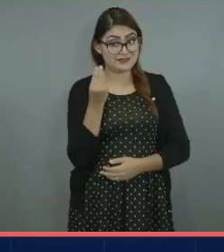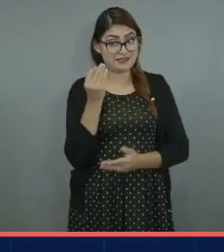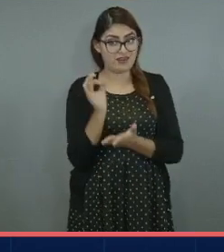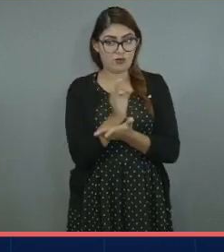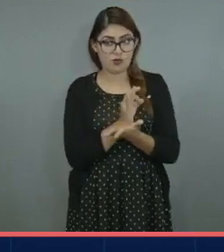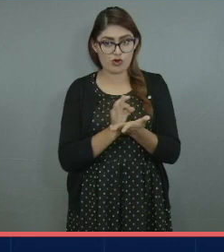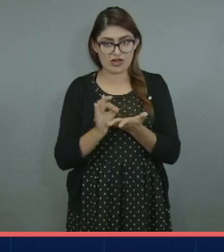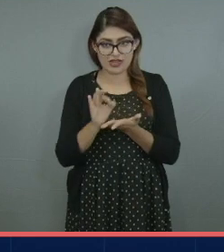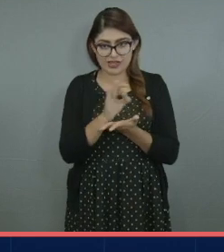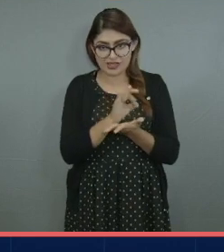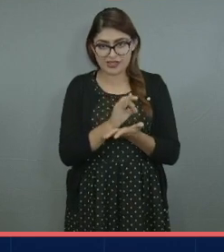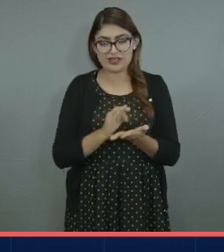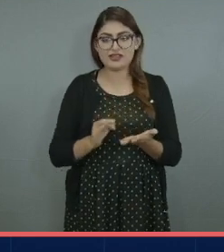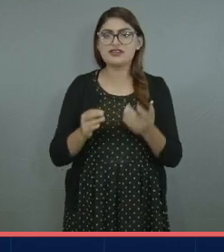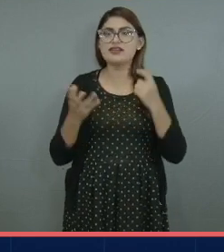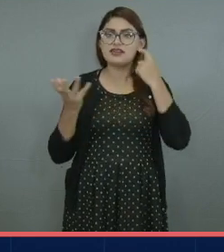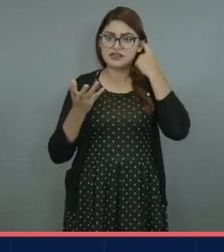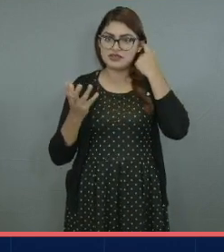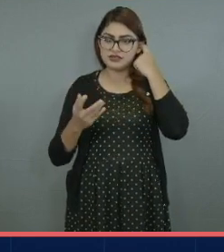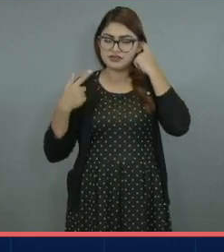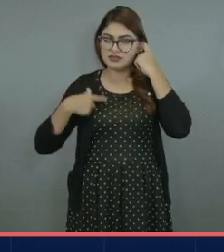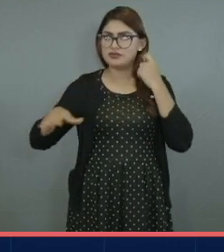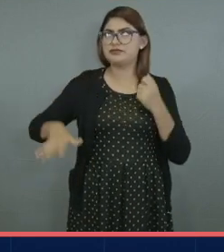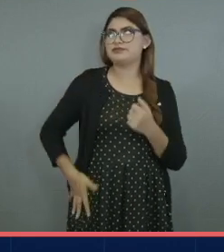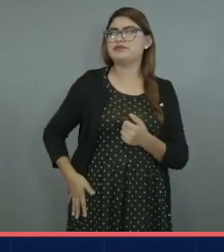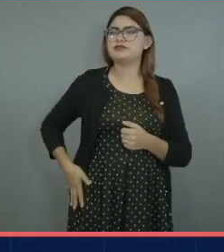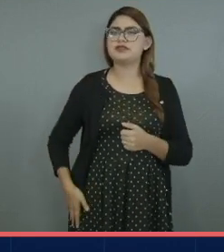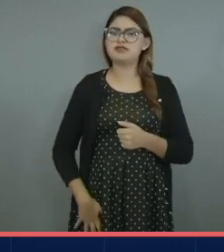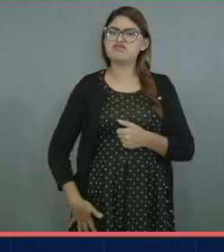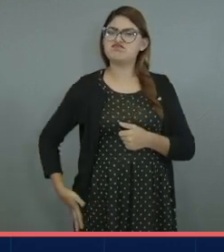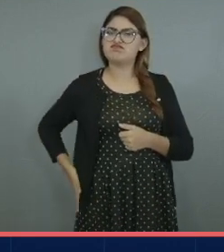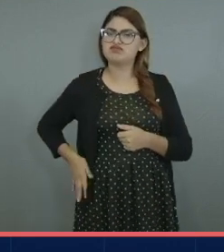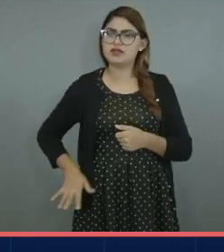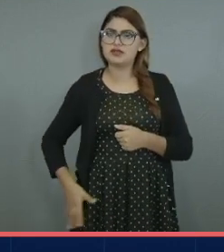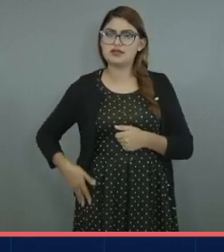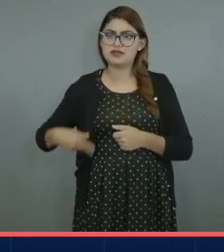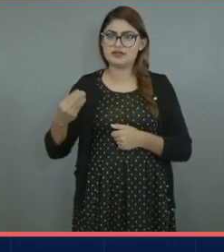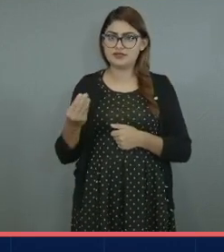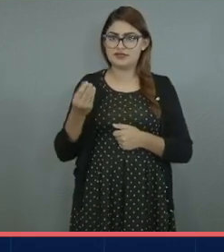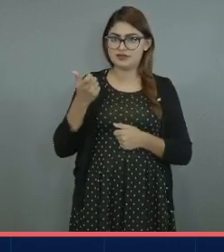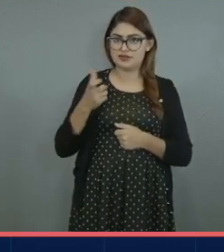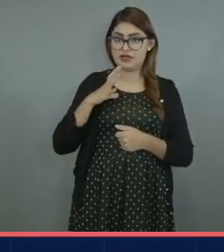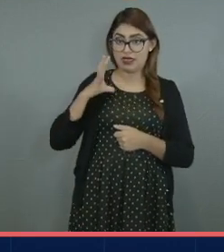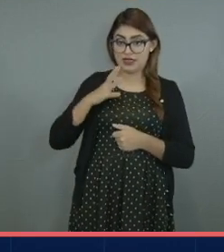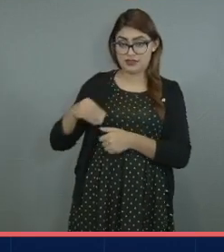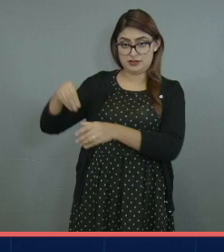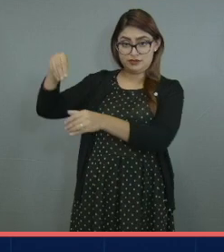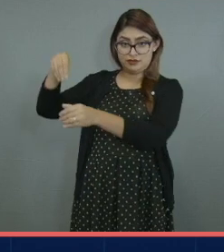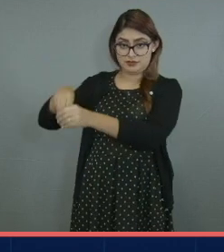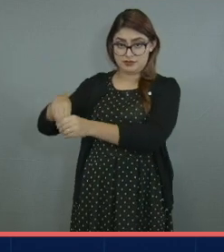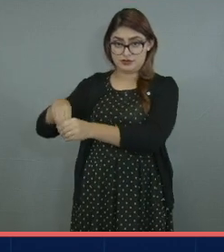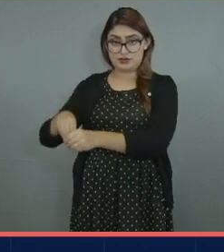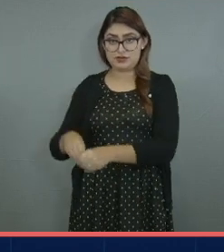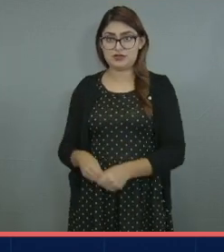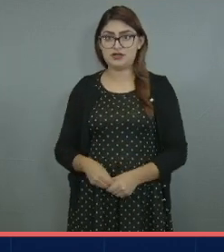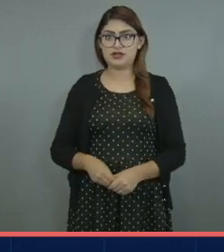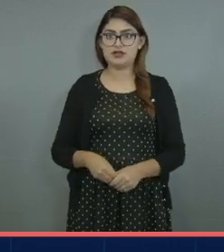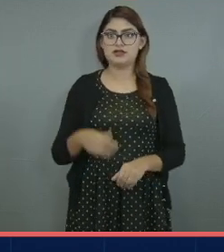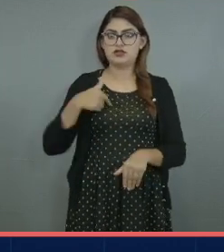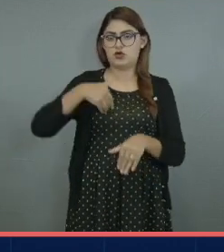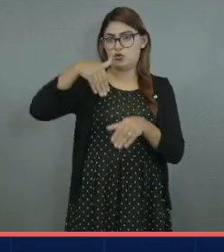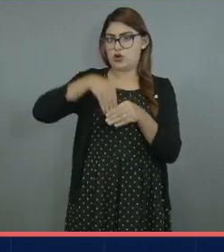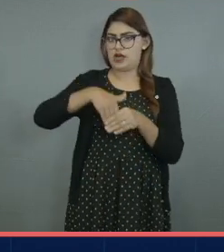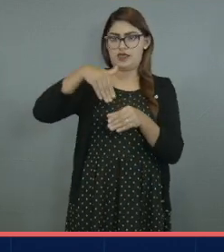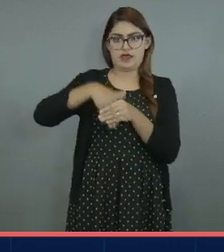moneditas de bolsillo, pues meto la mano a mi bolsillo a final del día, las monedas que saque las voy a colocar en una